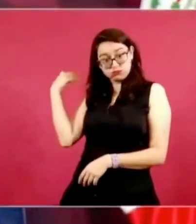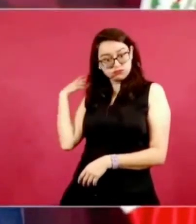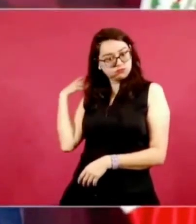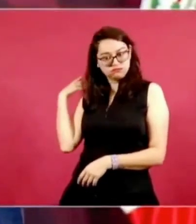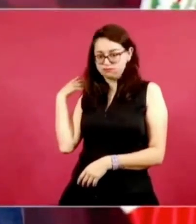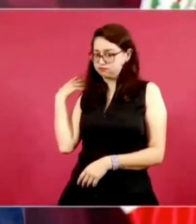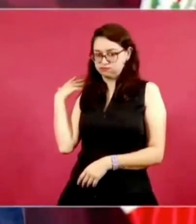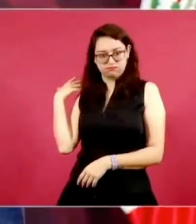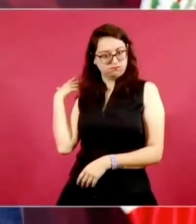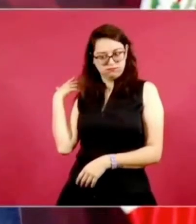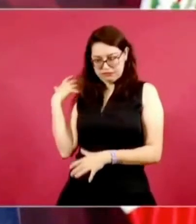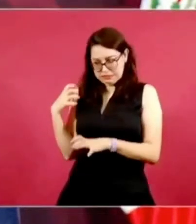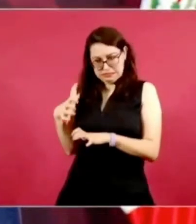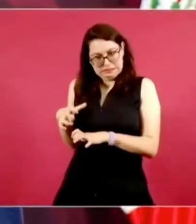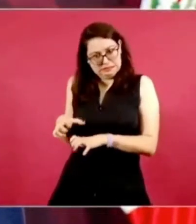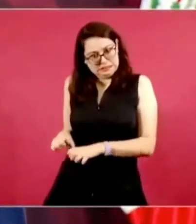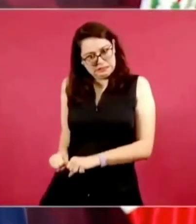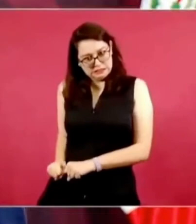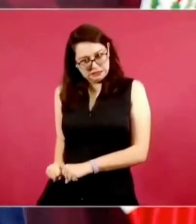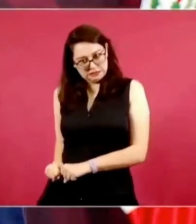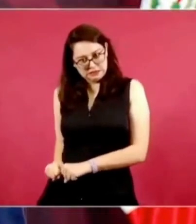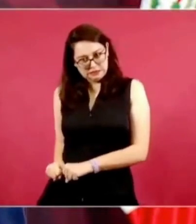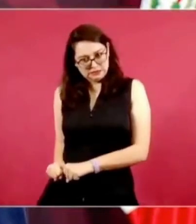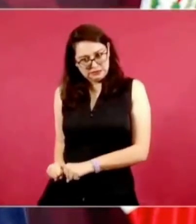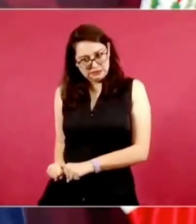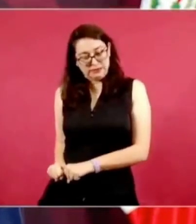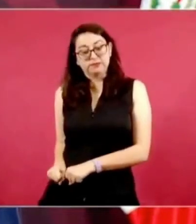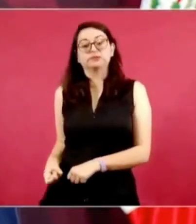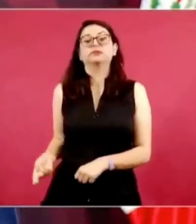Es cierto que Hidalgo era criollo